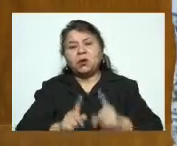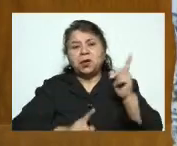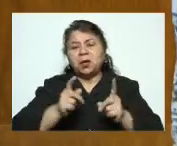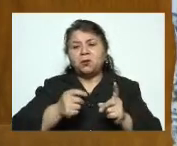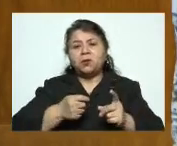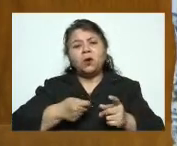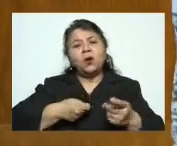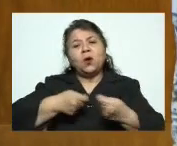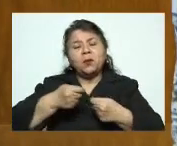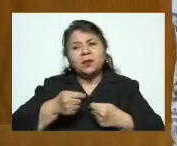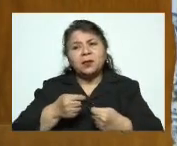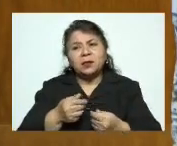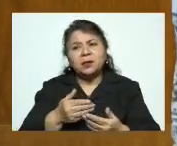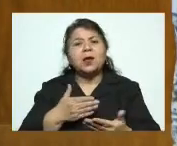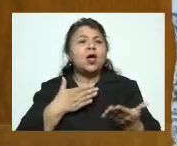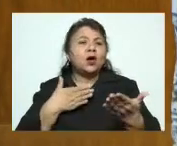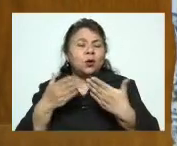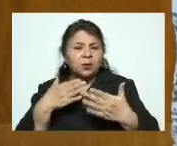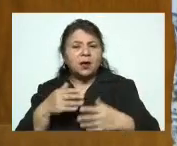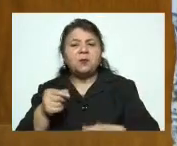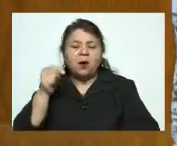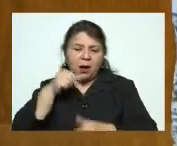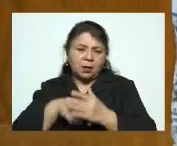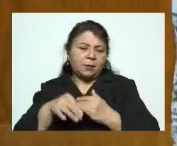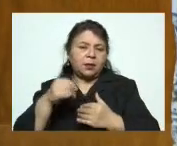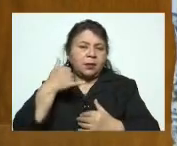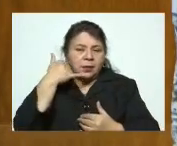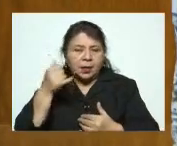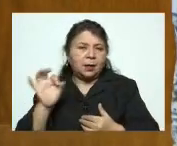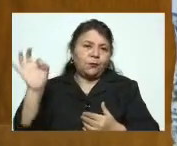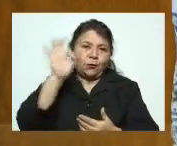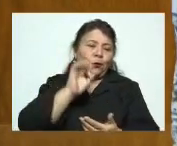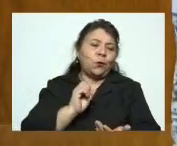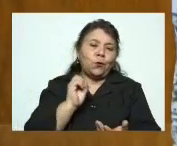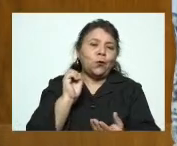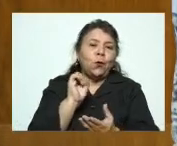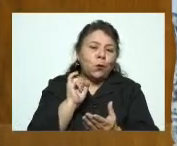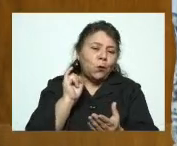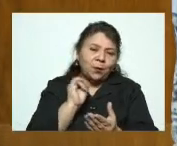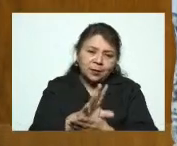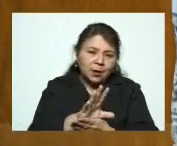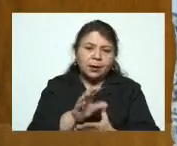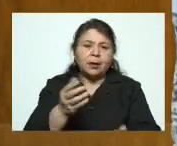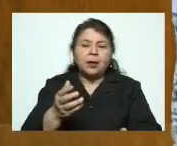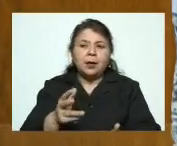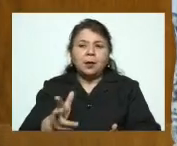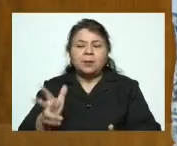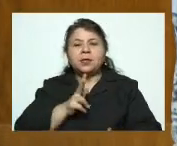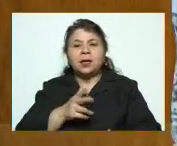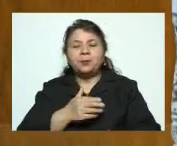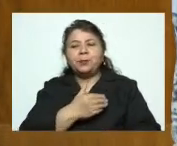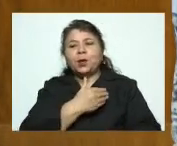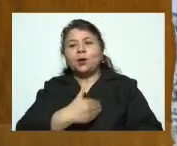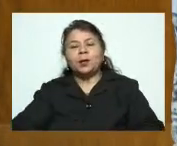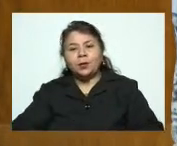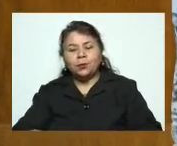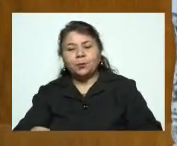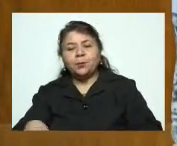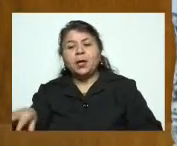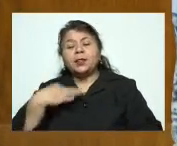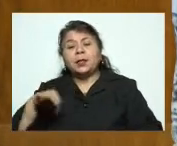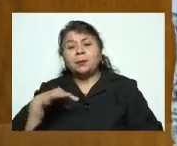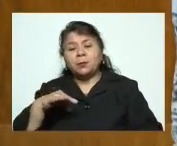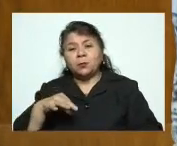expresaban a través del teléfono o de algún mensaje: gobernador, debemos aprender a convivir con el